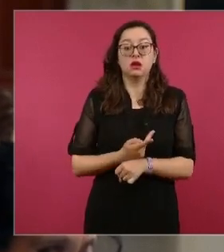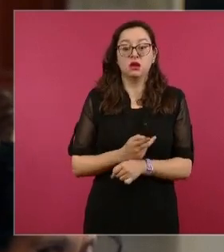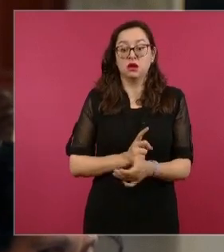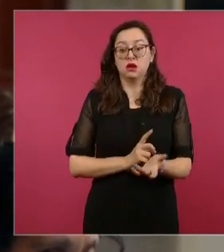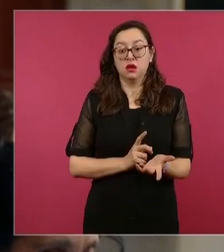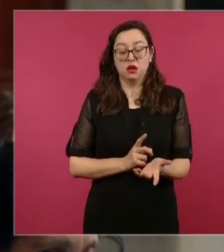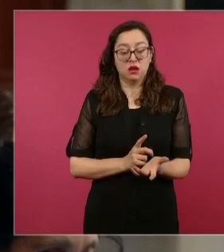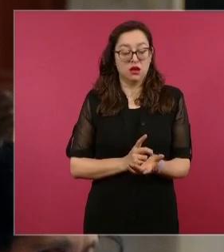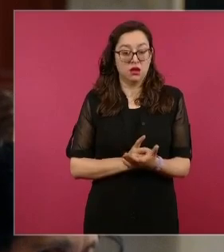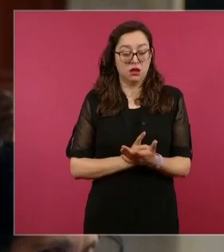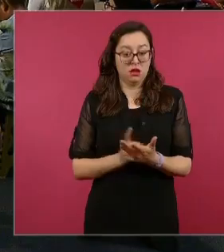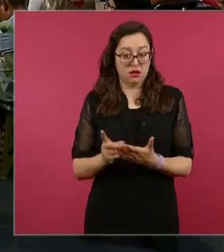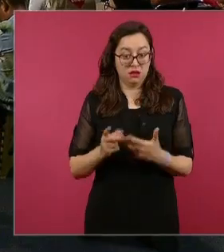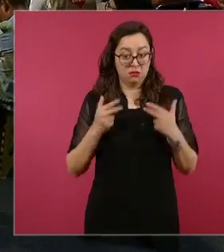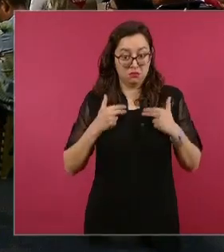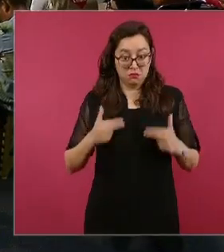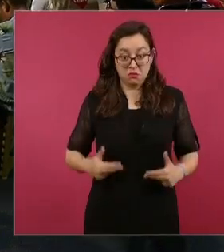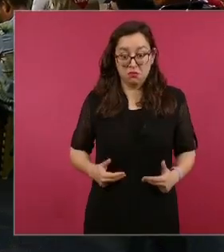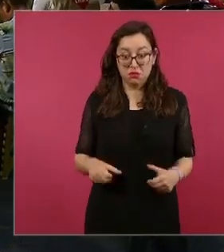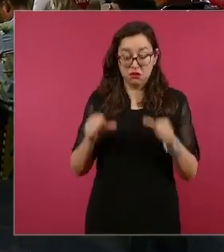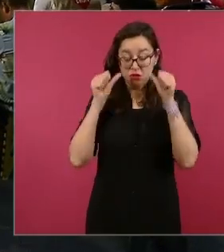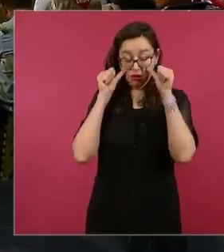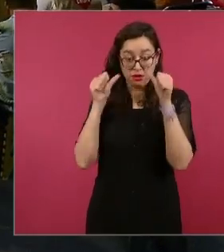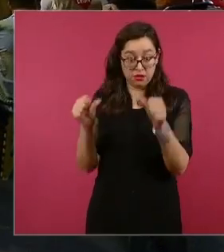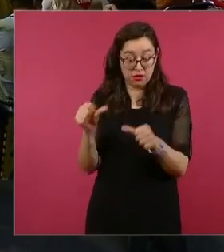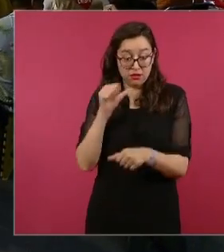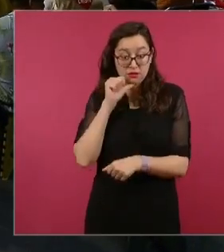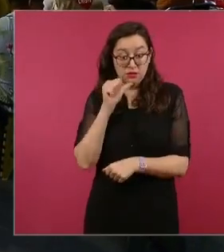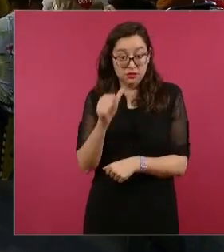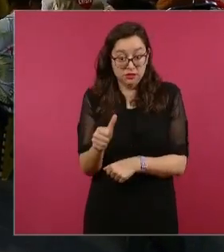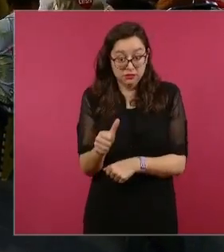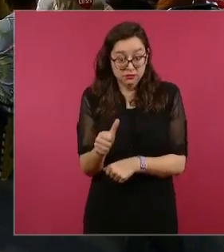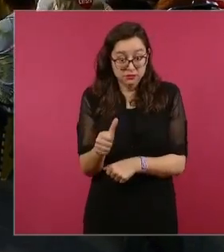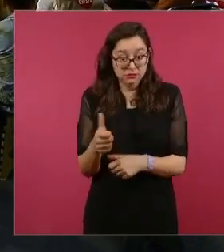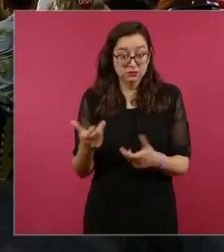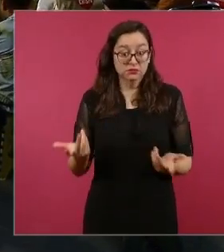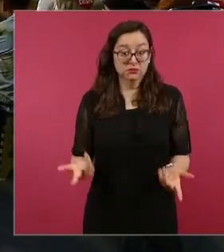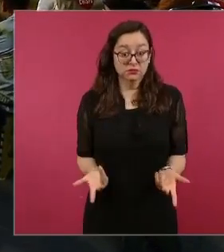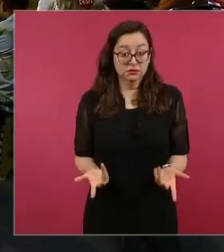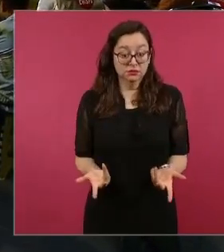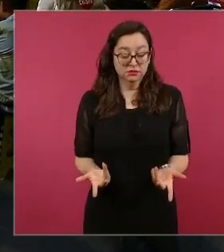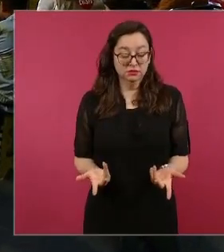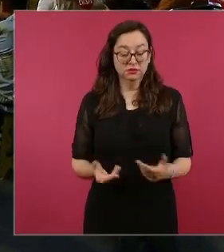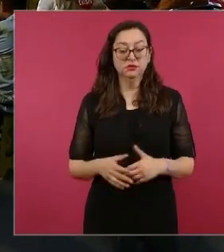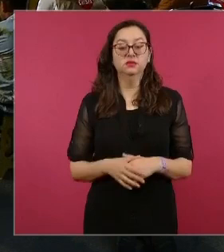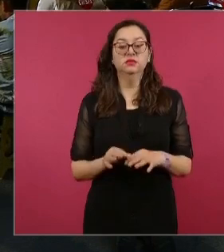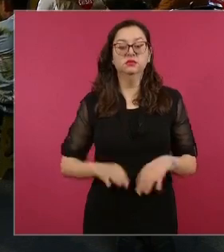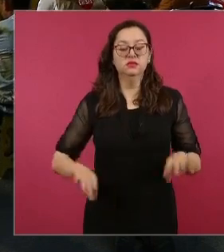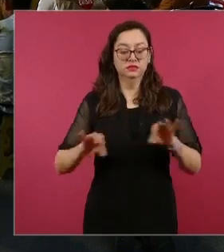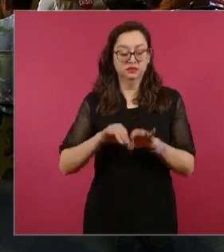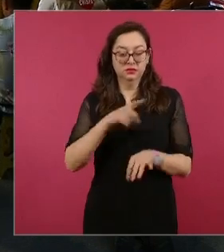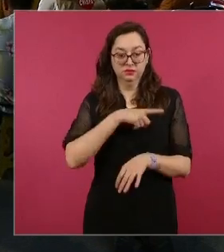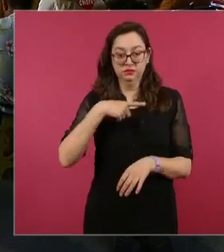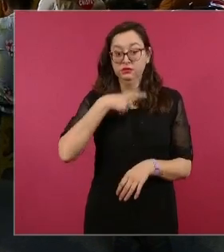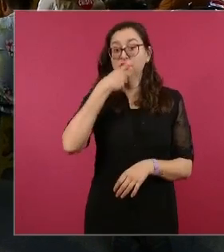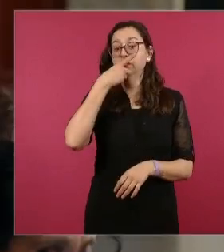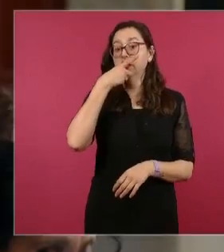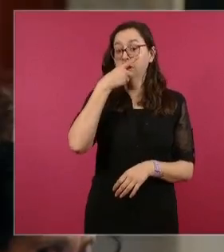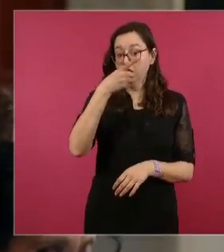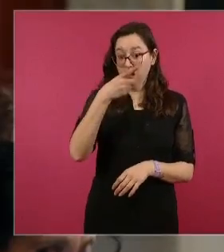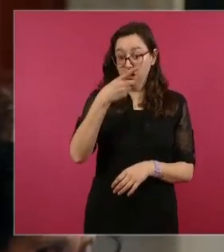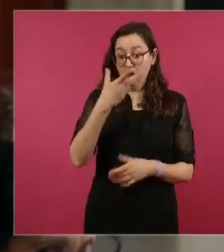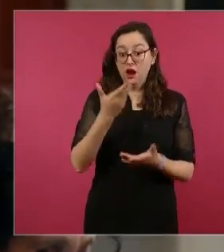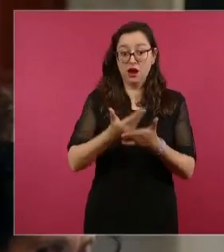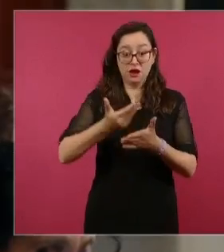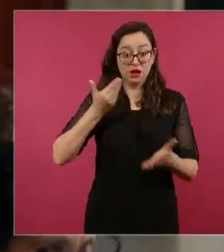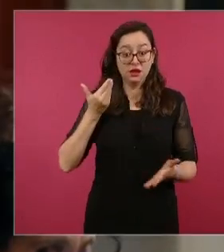derechos humanos, por ejemplo, ¿no? Que eso, para empezar, también, presidente, es importante decir que primeramente se difundió la